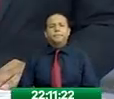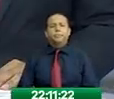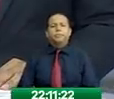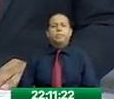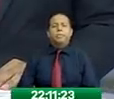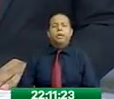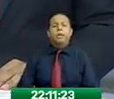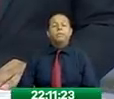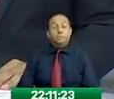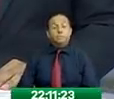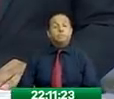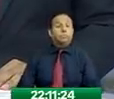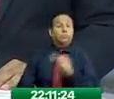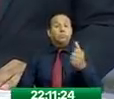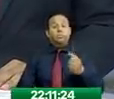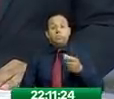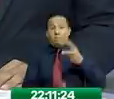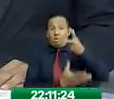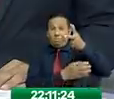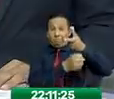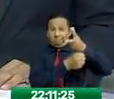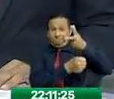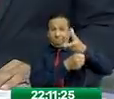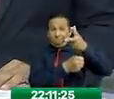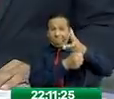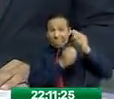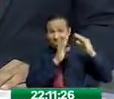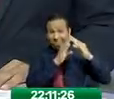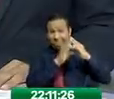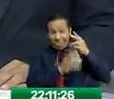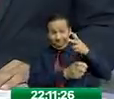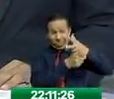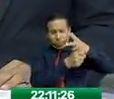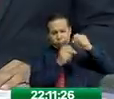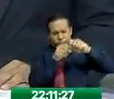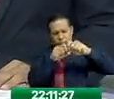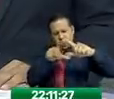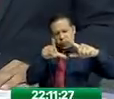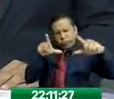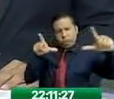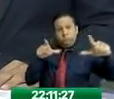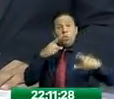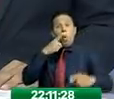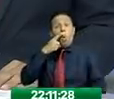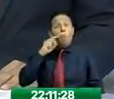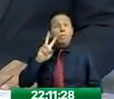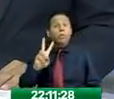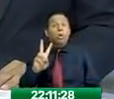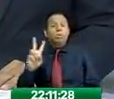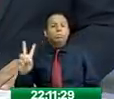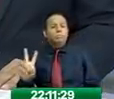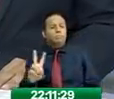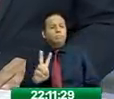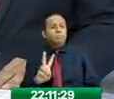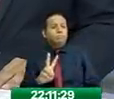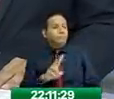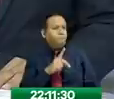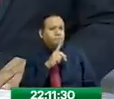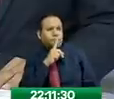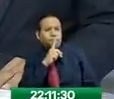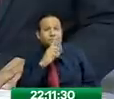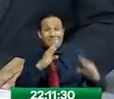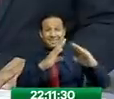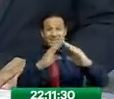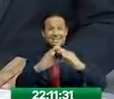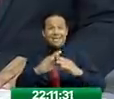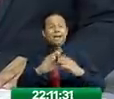Y cámaras de vigilancia de una vivienda captaron el modus operandi de 2 sujetos que en horas de la madrugada se llevaron prendas de vestir de una familia en el sur